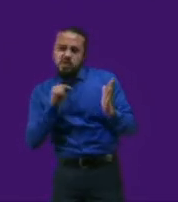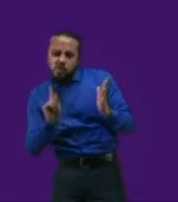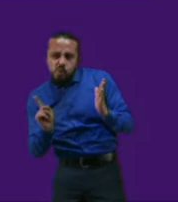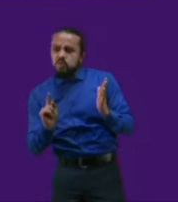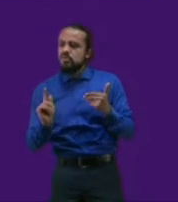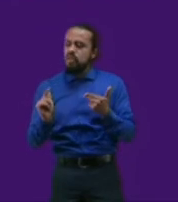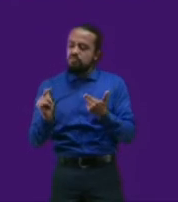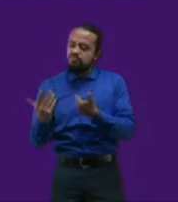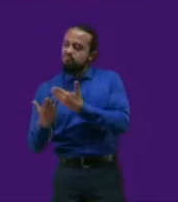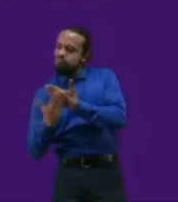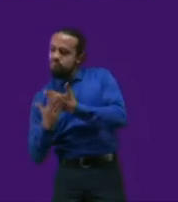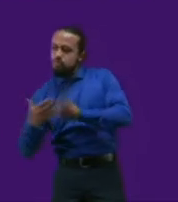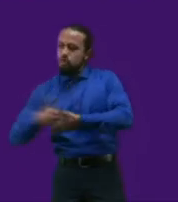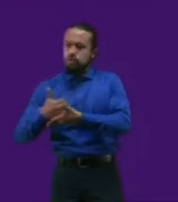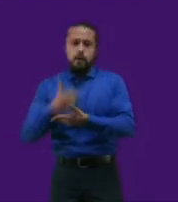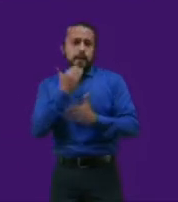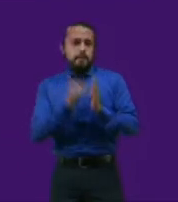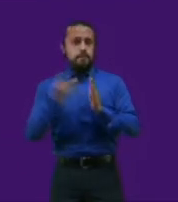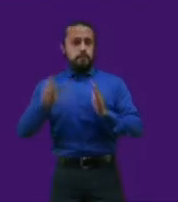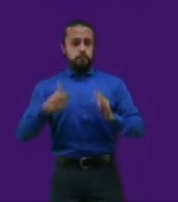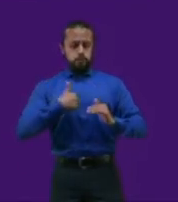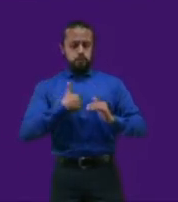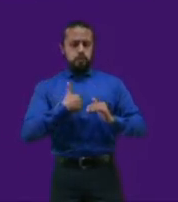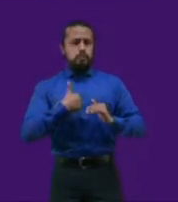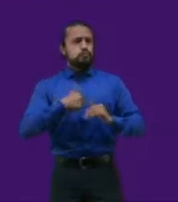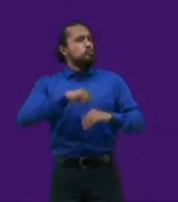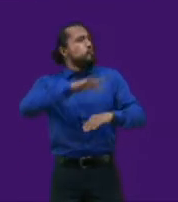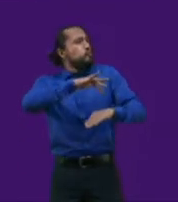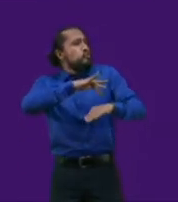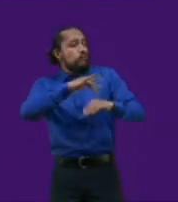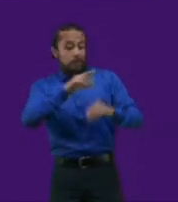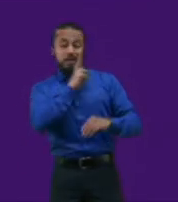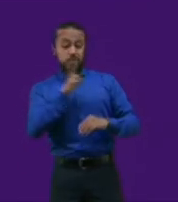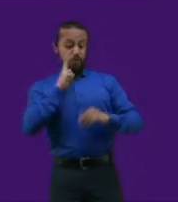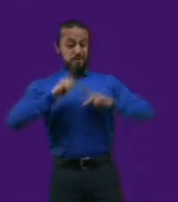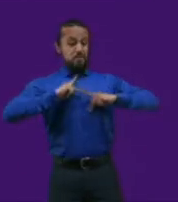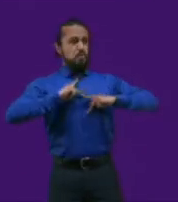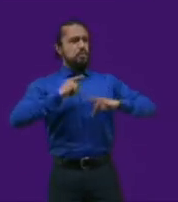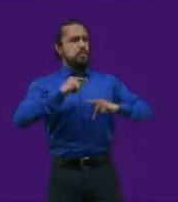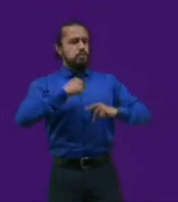cuando hablas con un dueño de restaurante que le toca madrugar tres veces a la semana